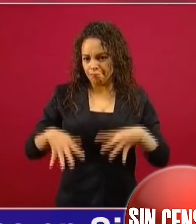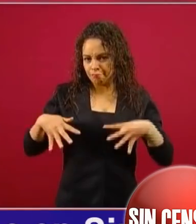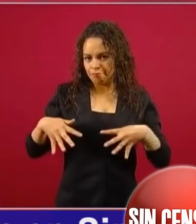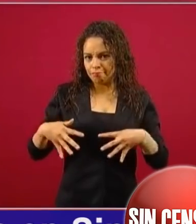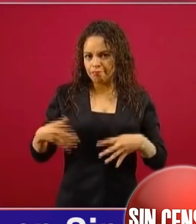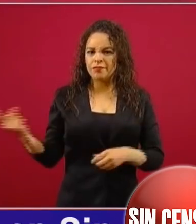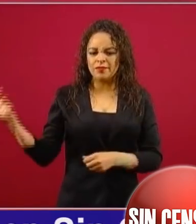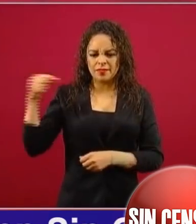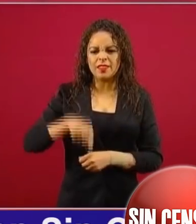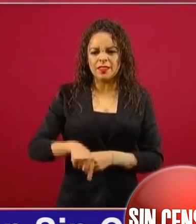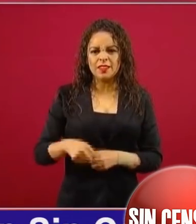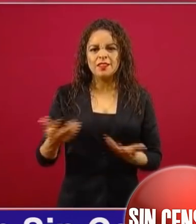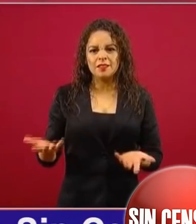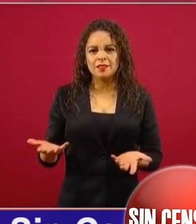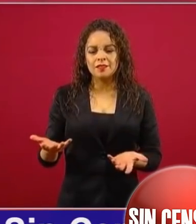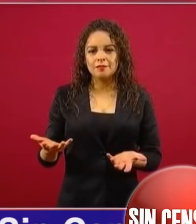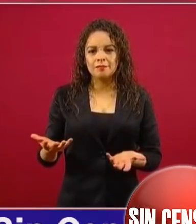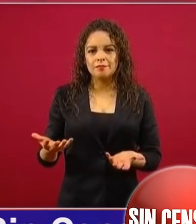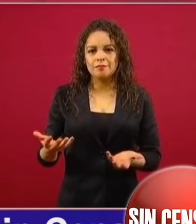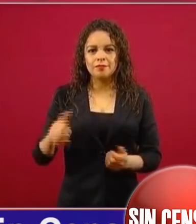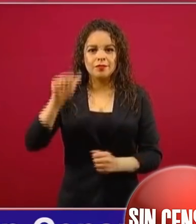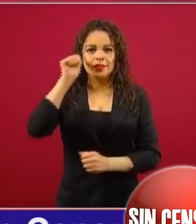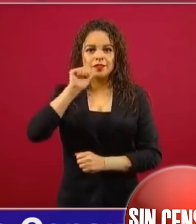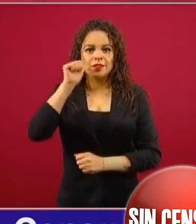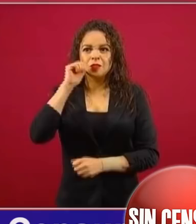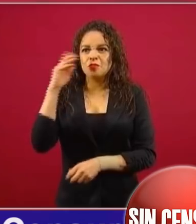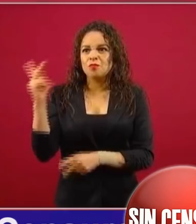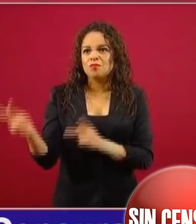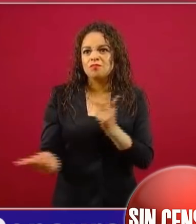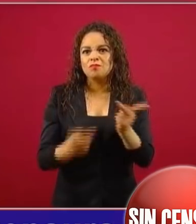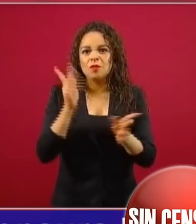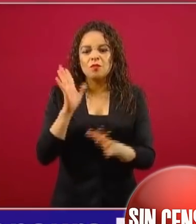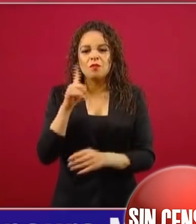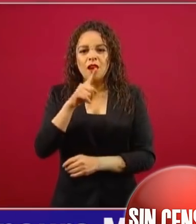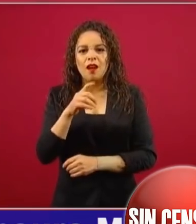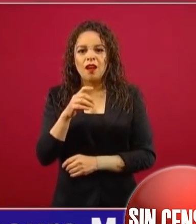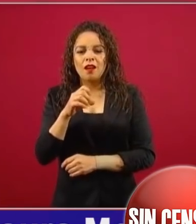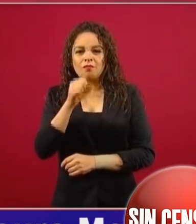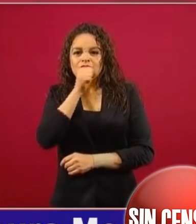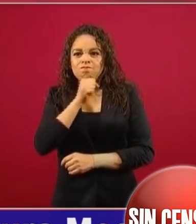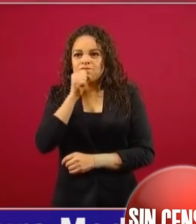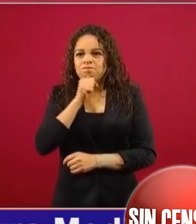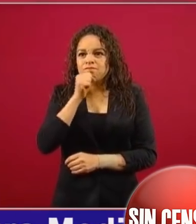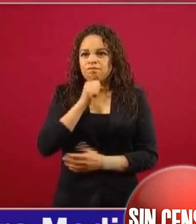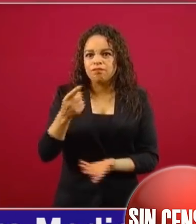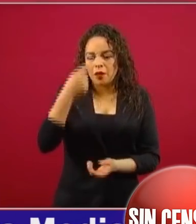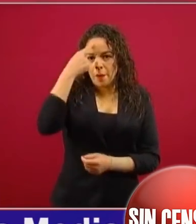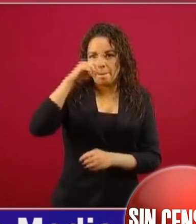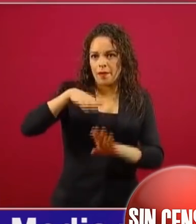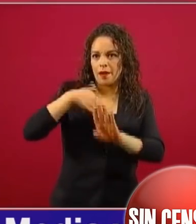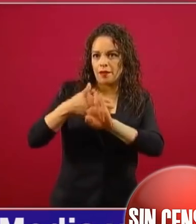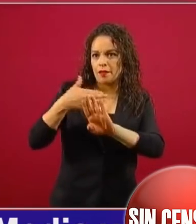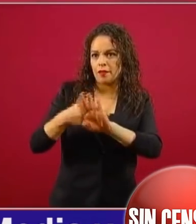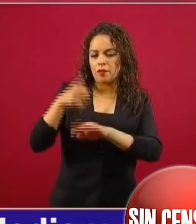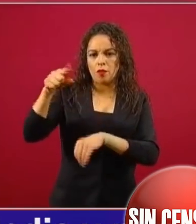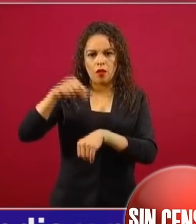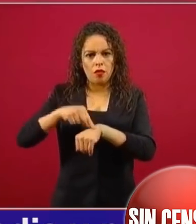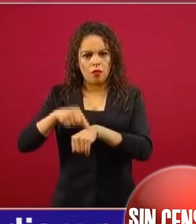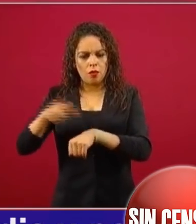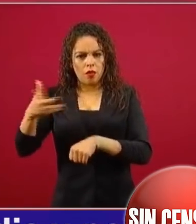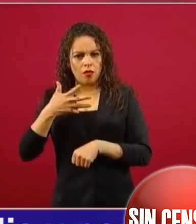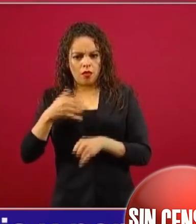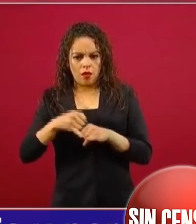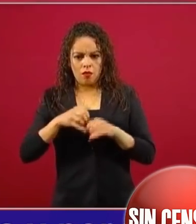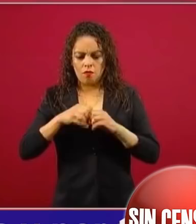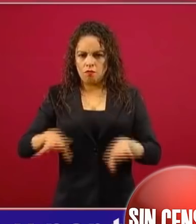de poner en entredicho lo que sostiene el doctor, cuando él es una